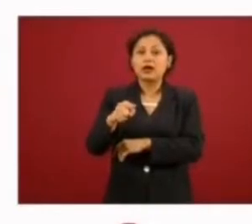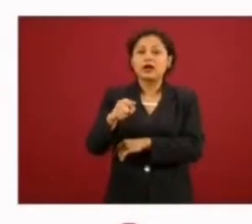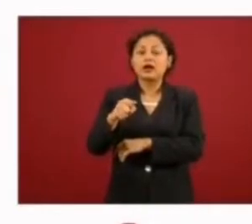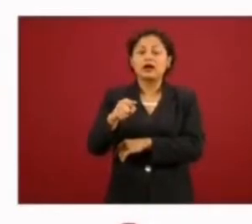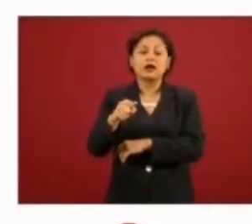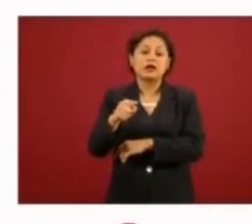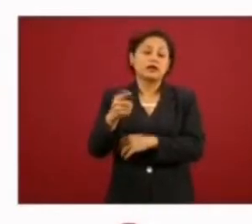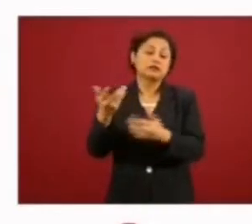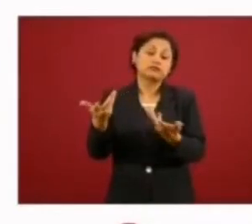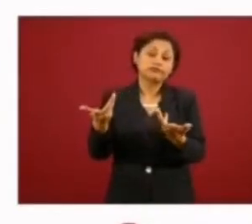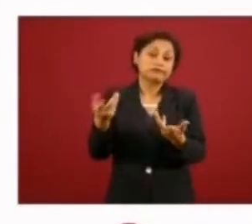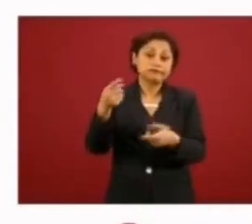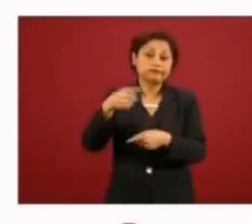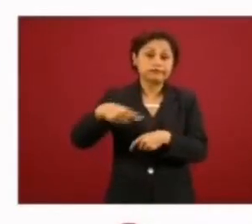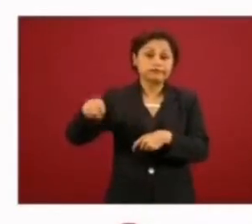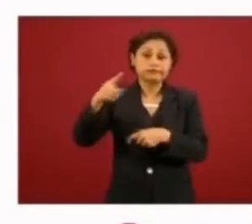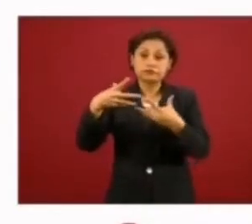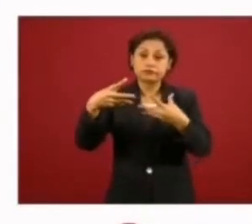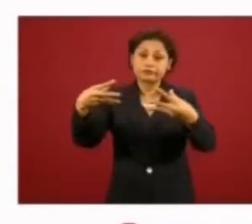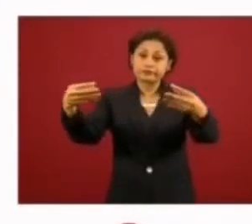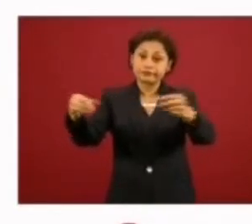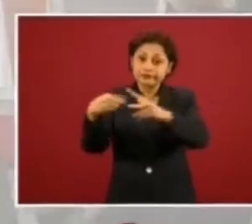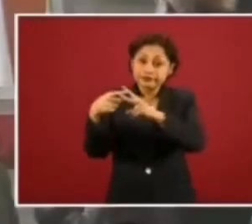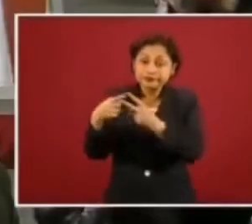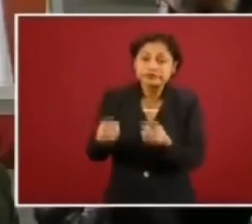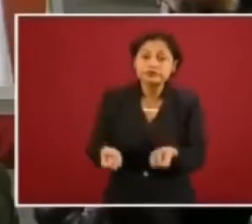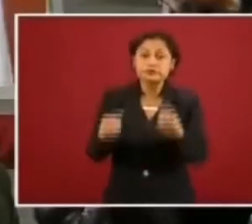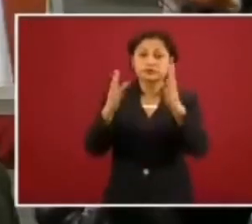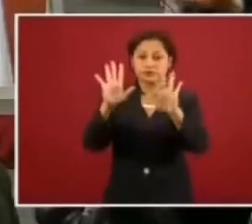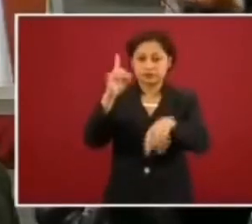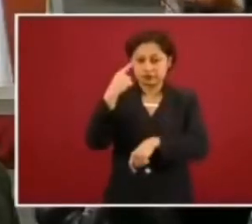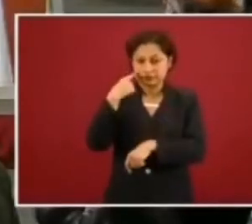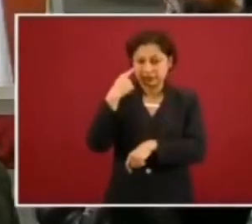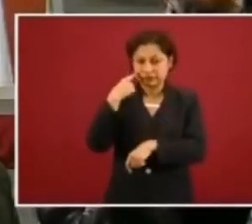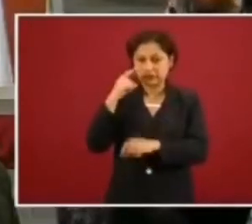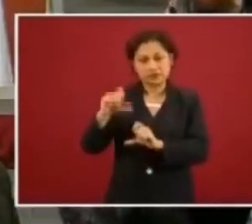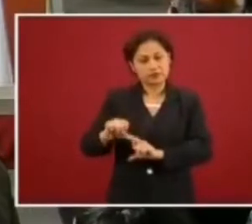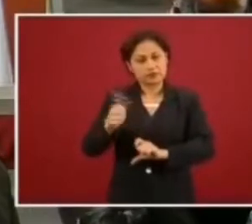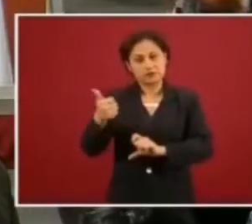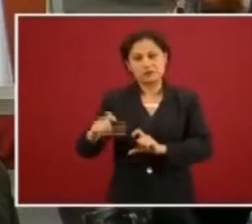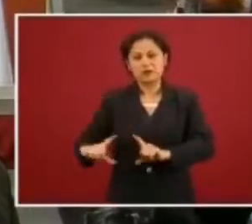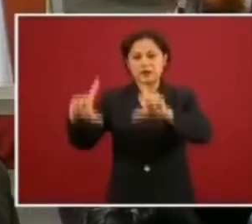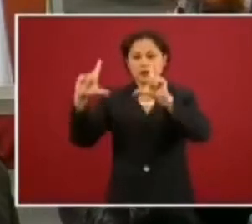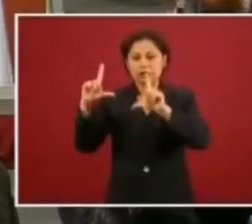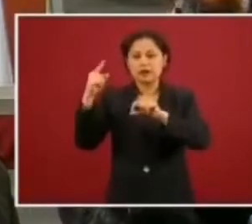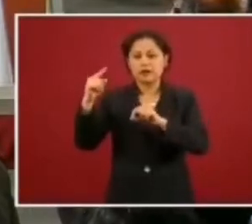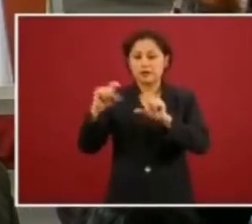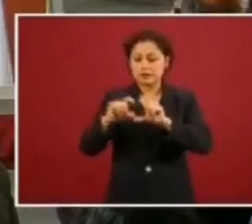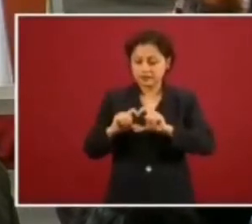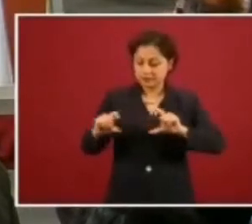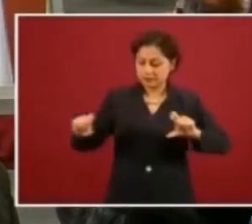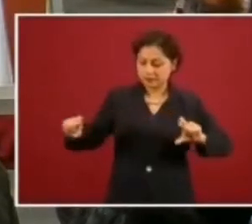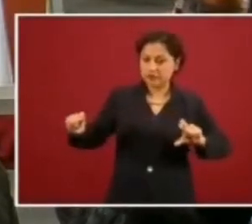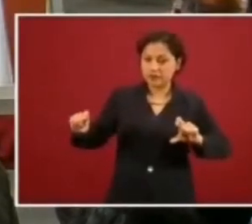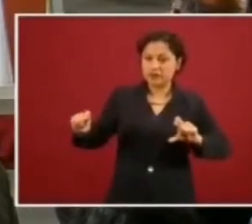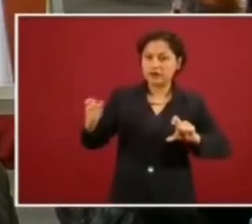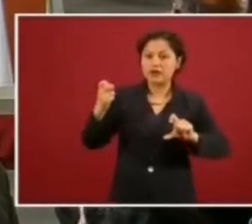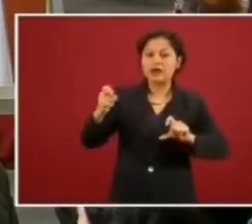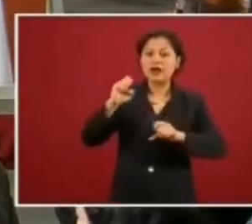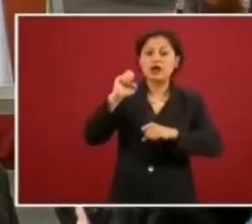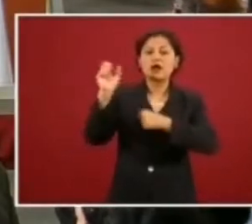la siguiente diapositiva de manera más clara. En la barra de hasta abajo lo que se ve es Europa, en la